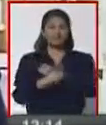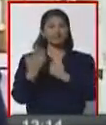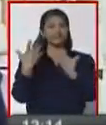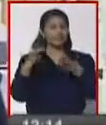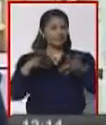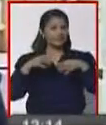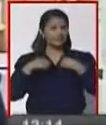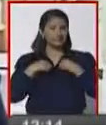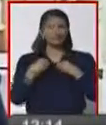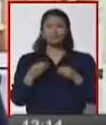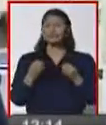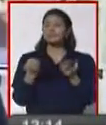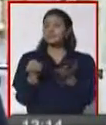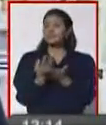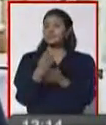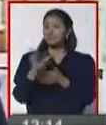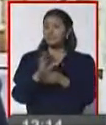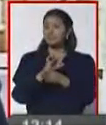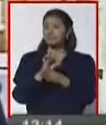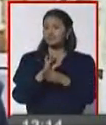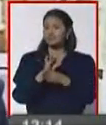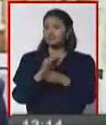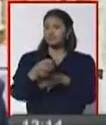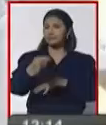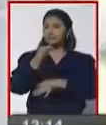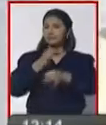en rechazo a la designación de funcionarios a dedo.